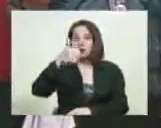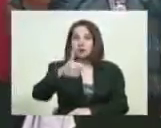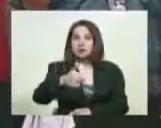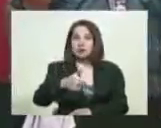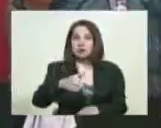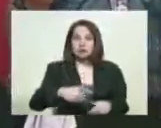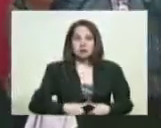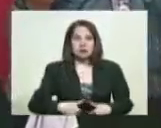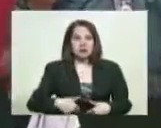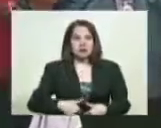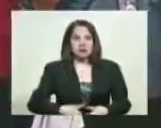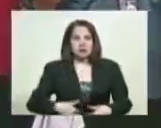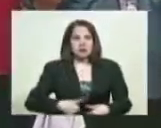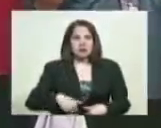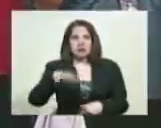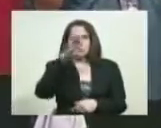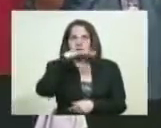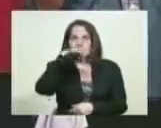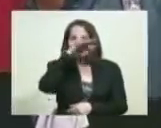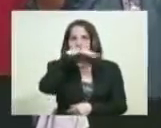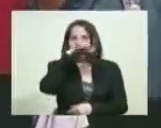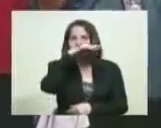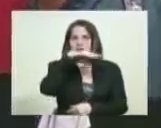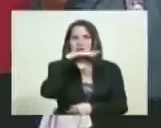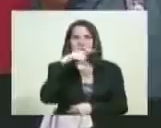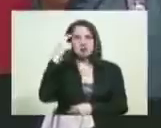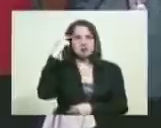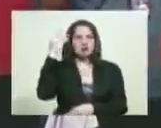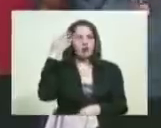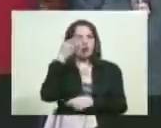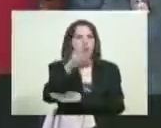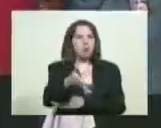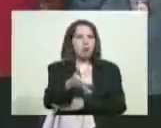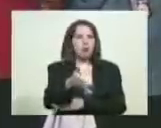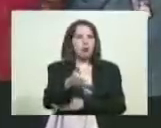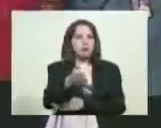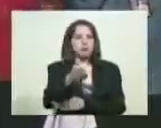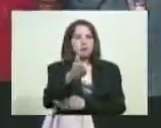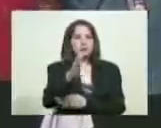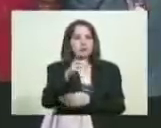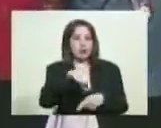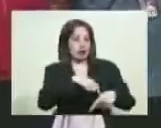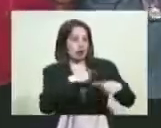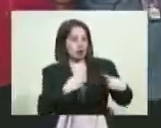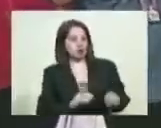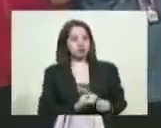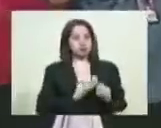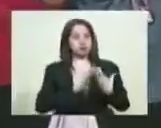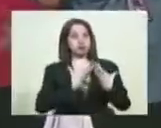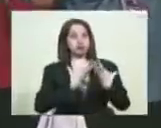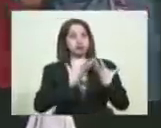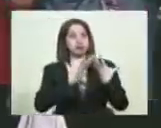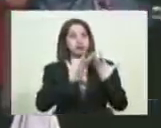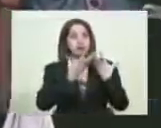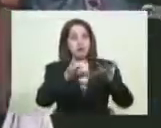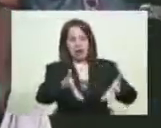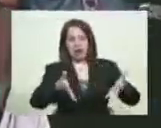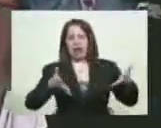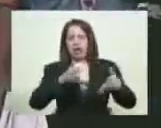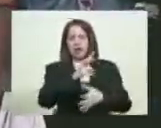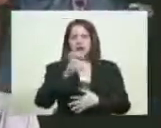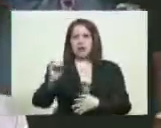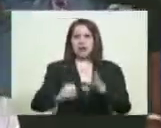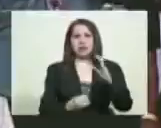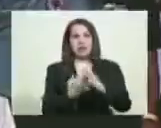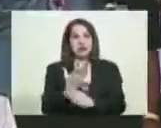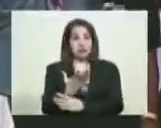lucha, yo sé dónde me voy. Yo me voy rumbo al corazón del pueblo para la victoria del 20 de